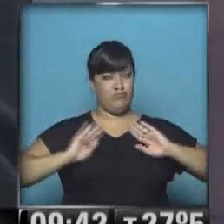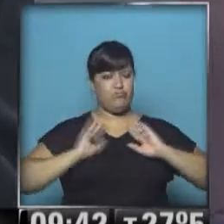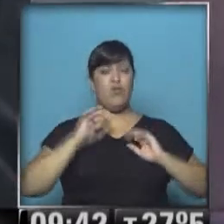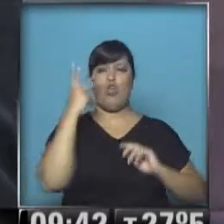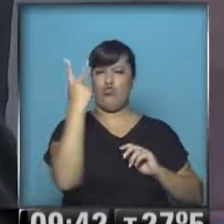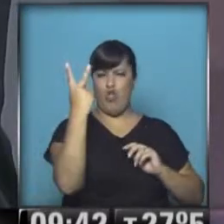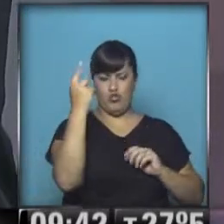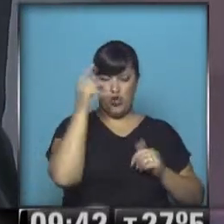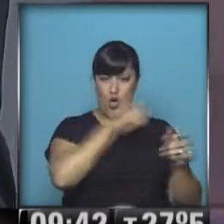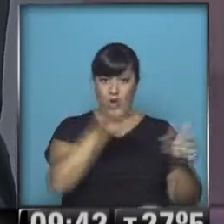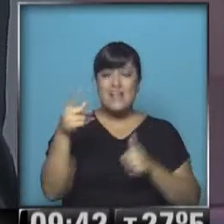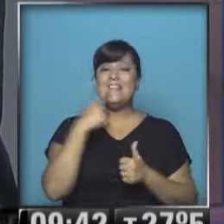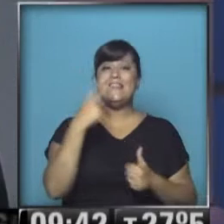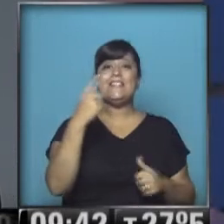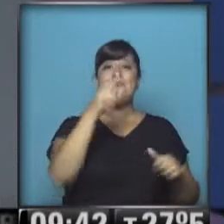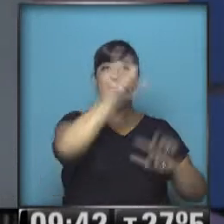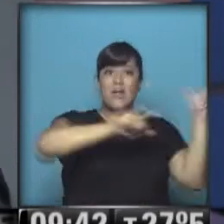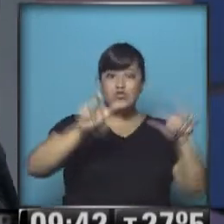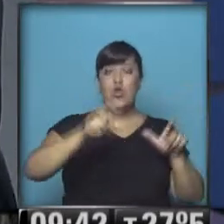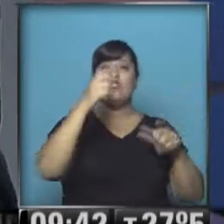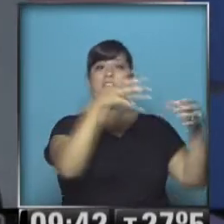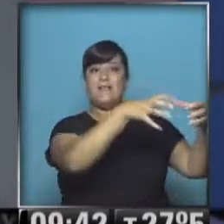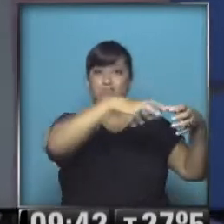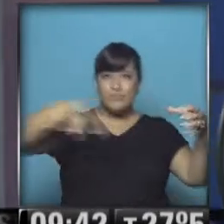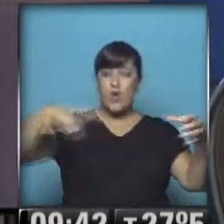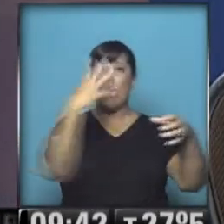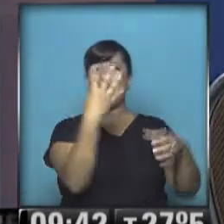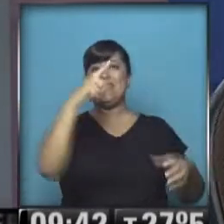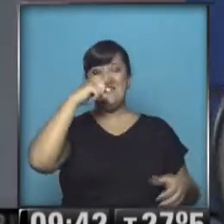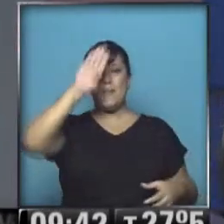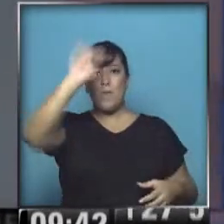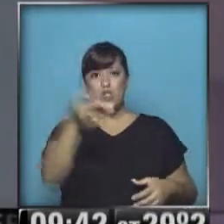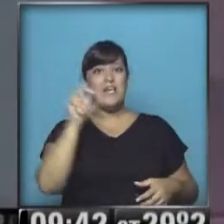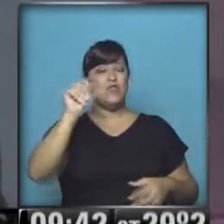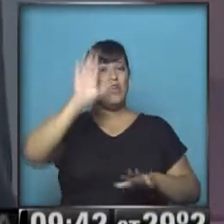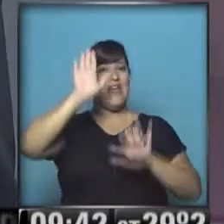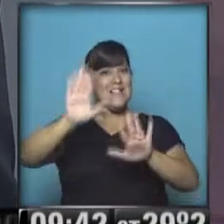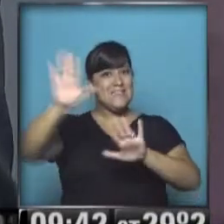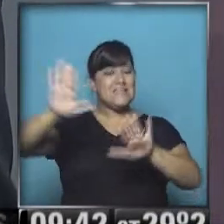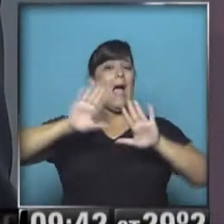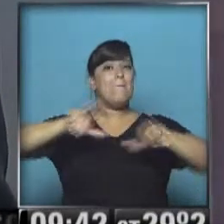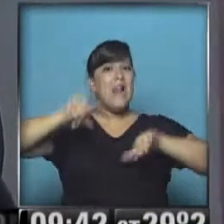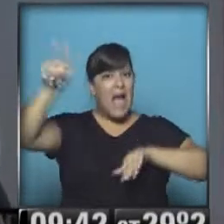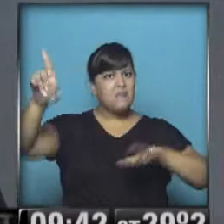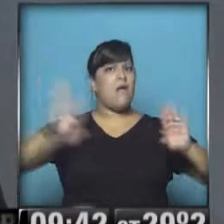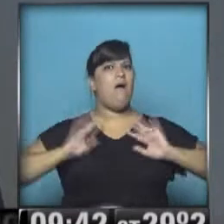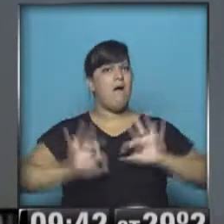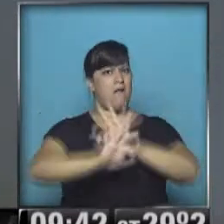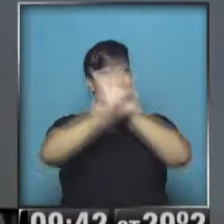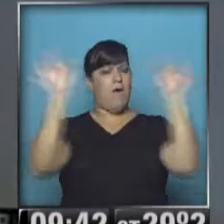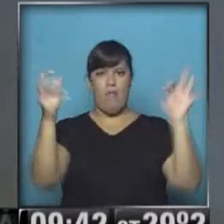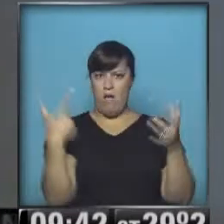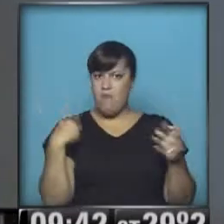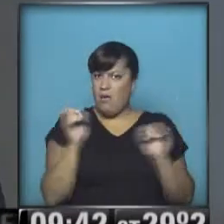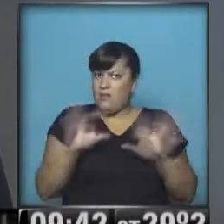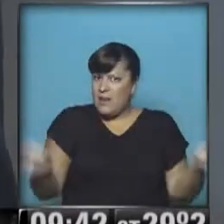lectura. Porque dice que el 47% de la gente que está en la playa en este momento no realiza actividad física. O dice, qué